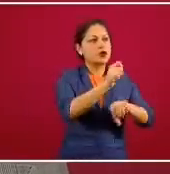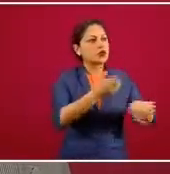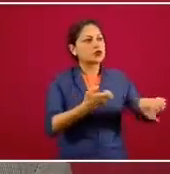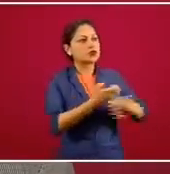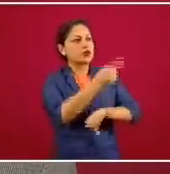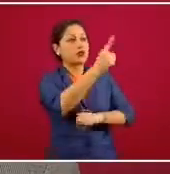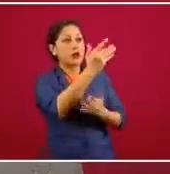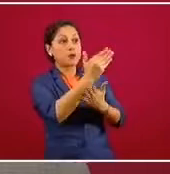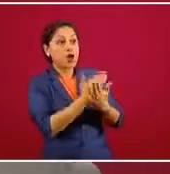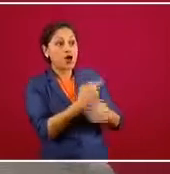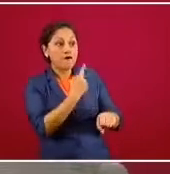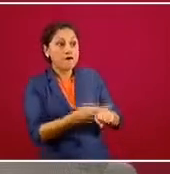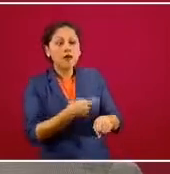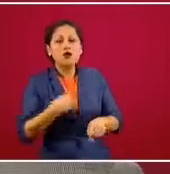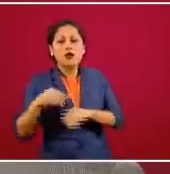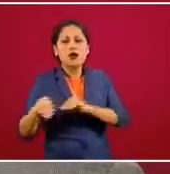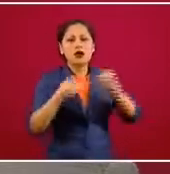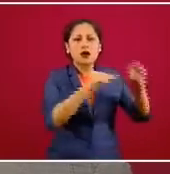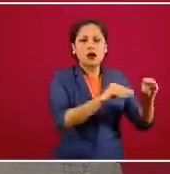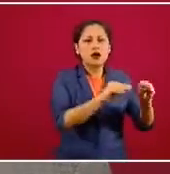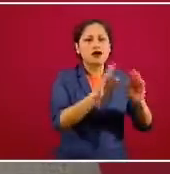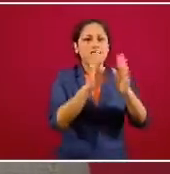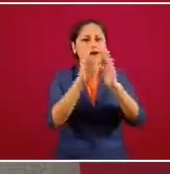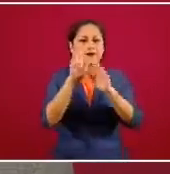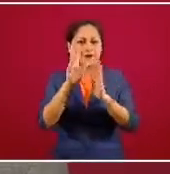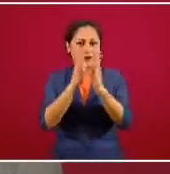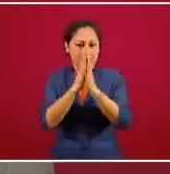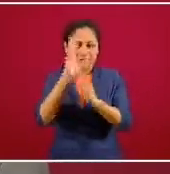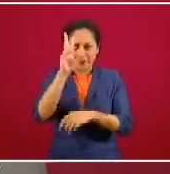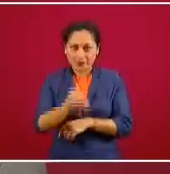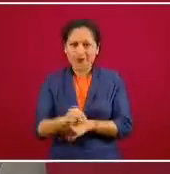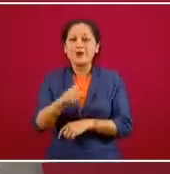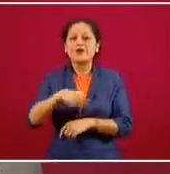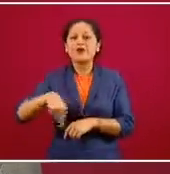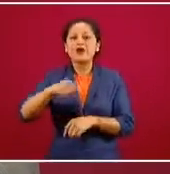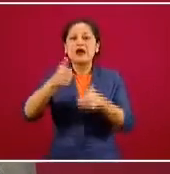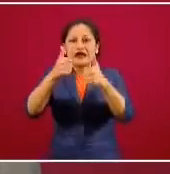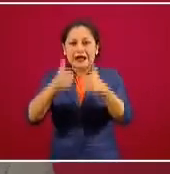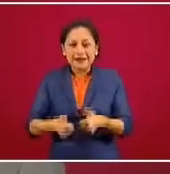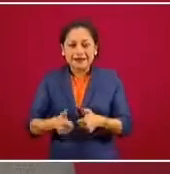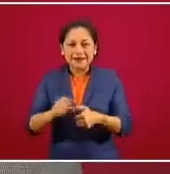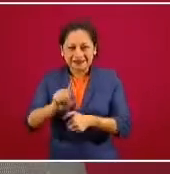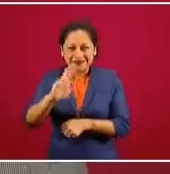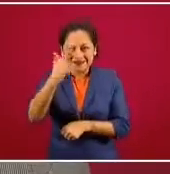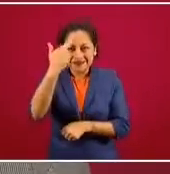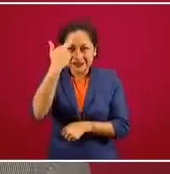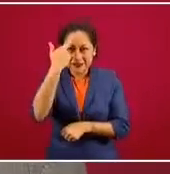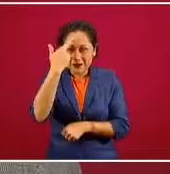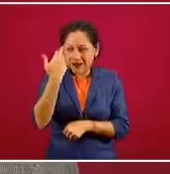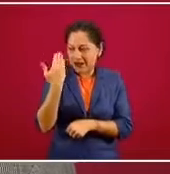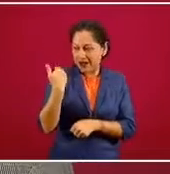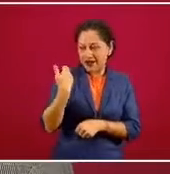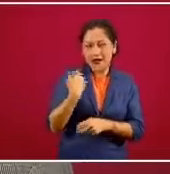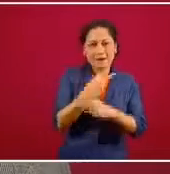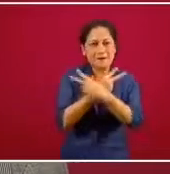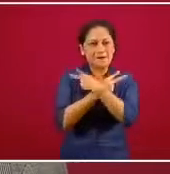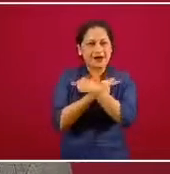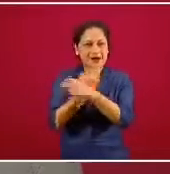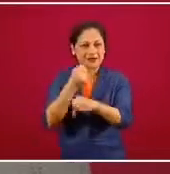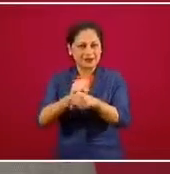contagios. Recordarán que como venía la Semana Santa, especificamos que no eran vacaciones y por